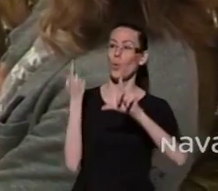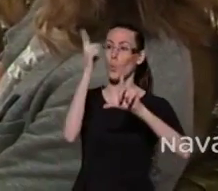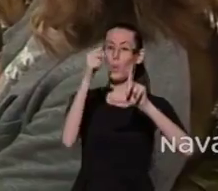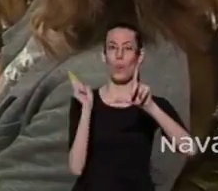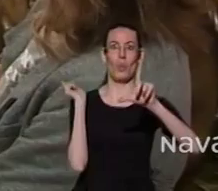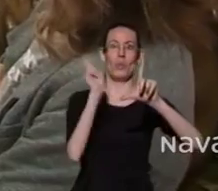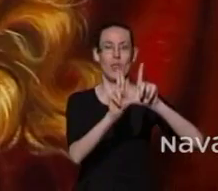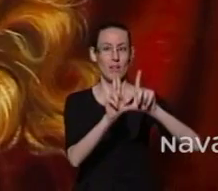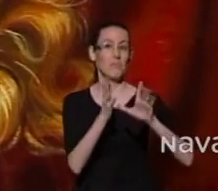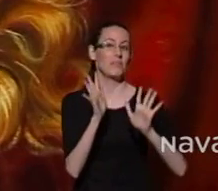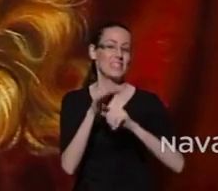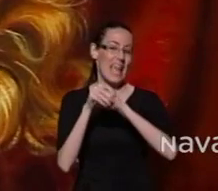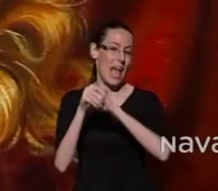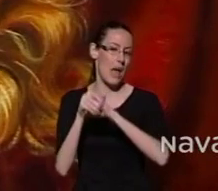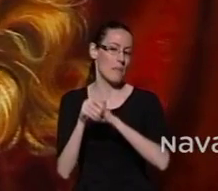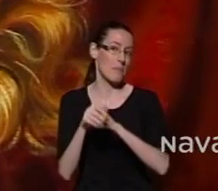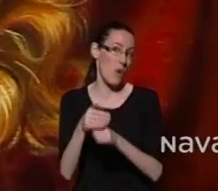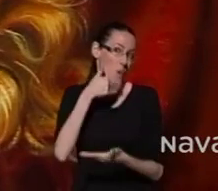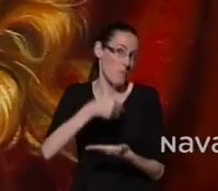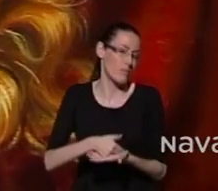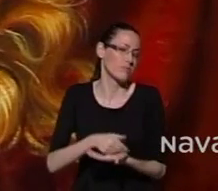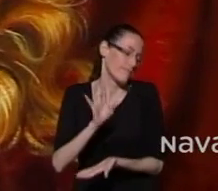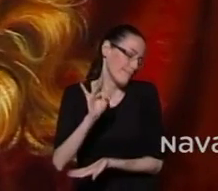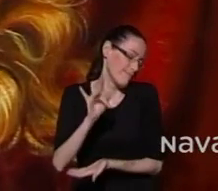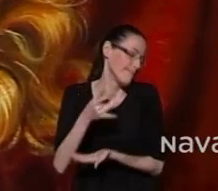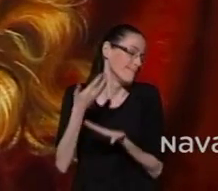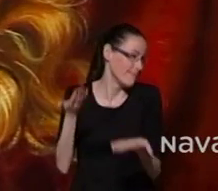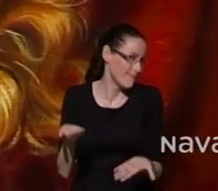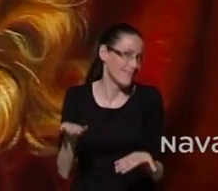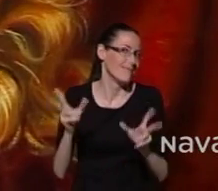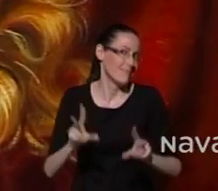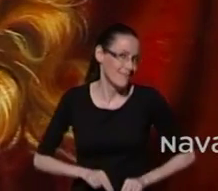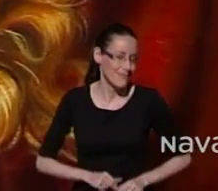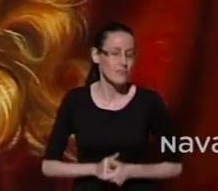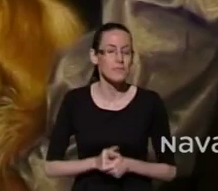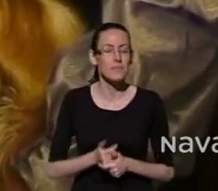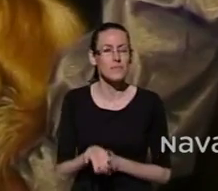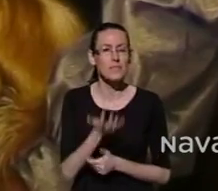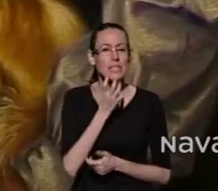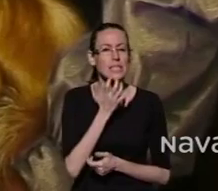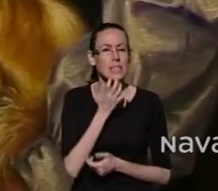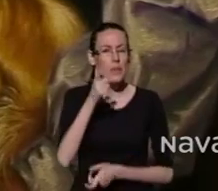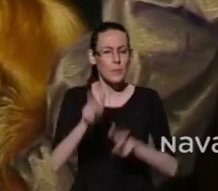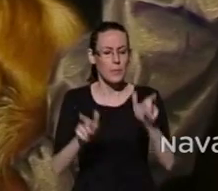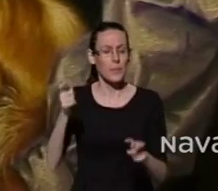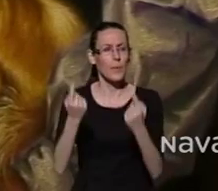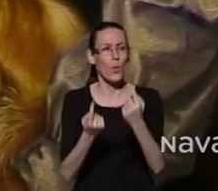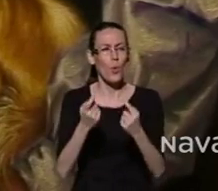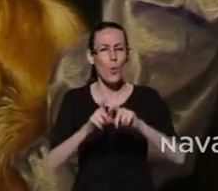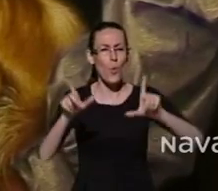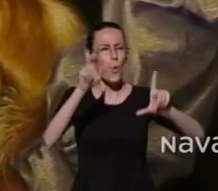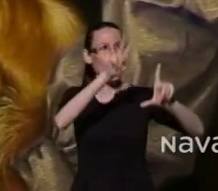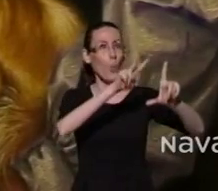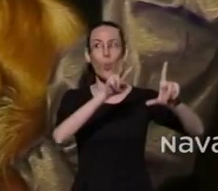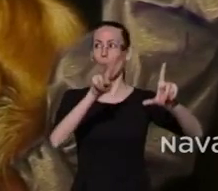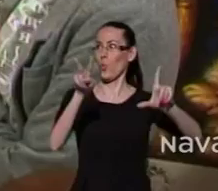un amigo, por supuesto que sí. Cada vez que se acerca alguien al estudio y ver tus cuadros, y Itziar, ¿qué es lo que más te dicen?